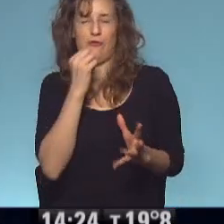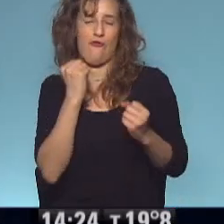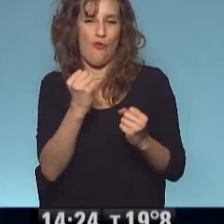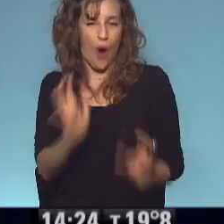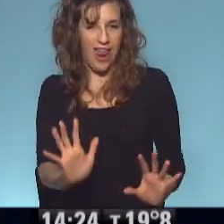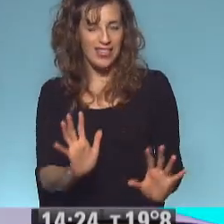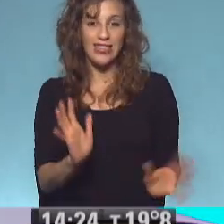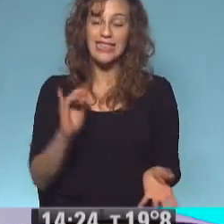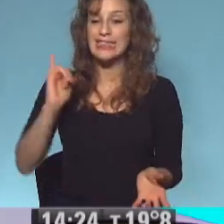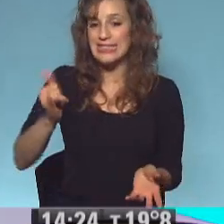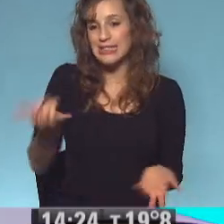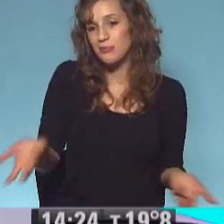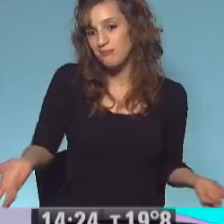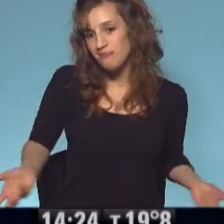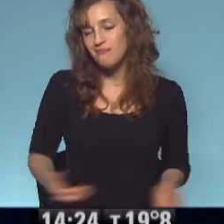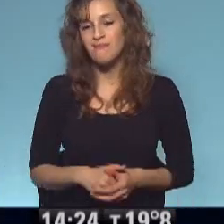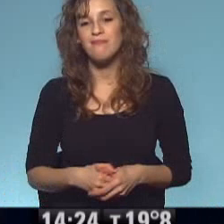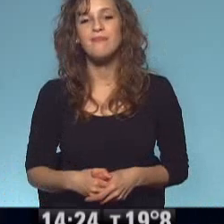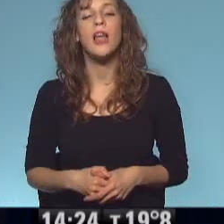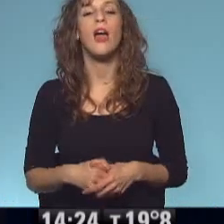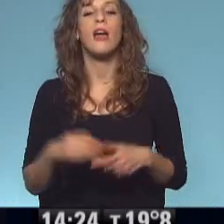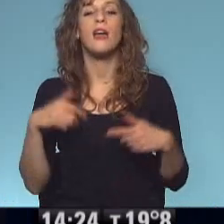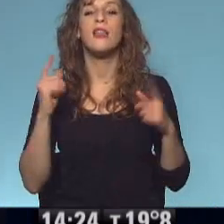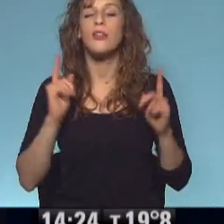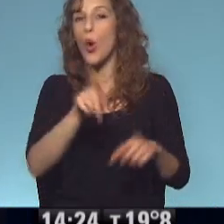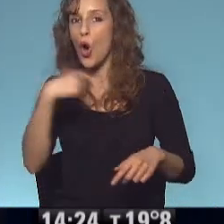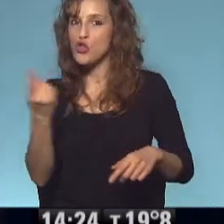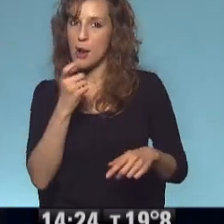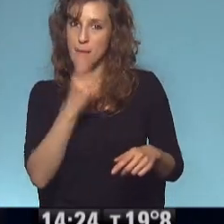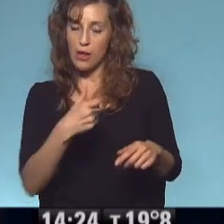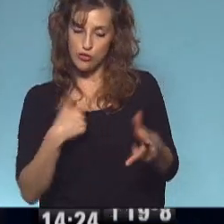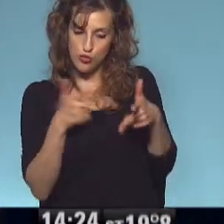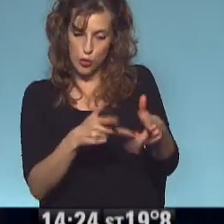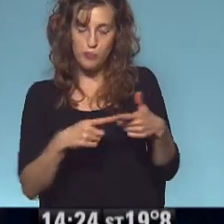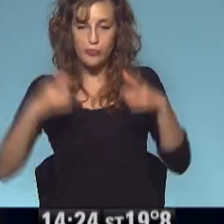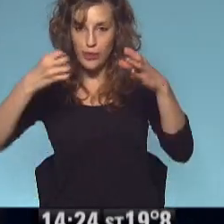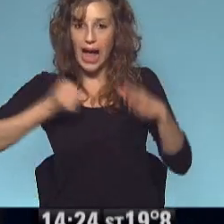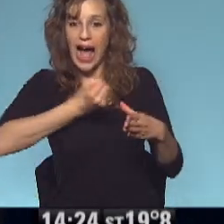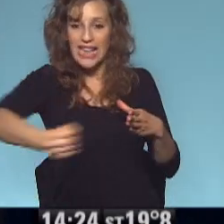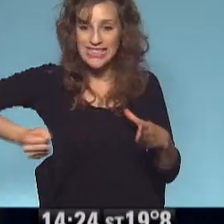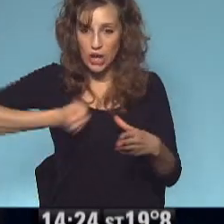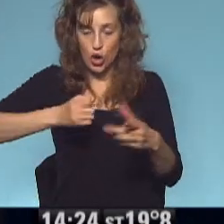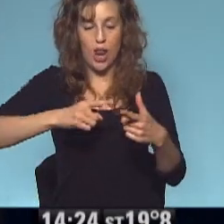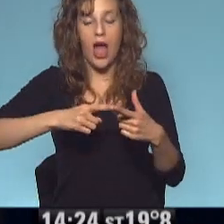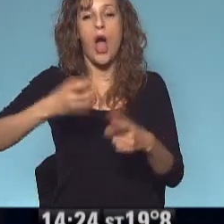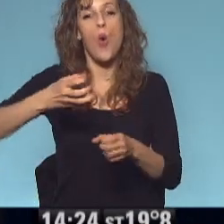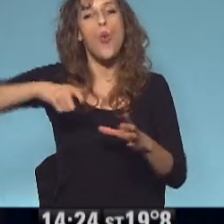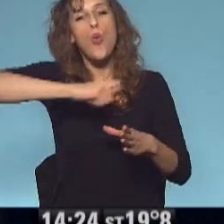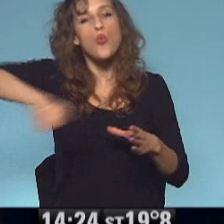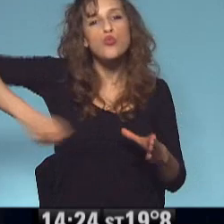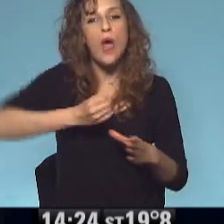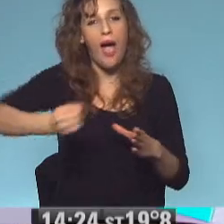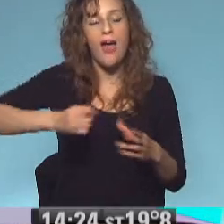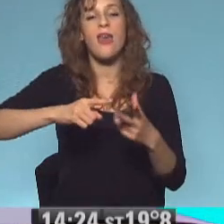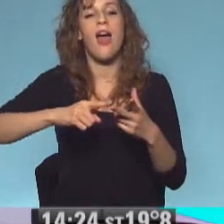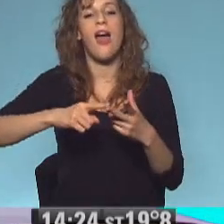ácida. Ácida, claro. Bien, y les digo estas ahora. Cacerola. Sí. Cucharón. Sí. Sartén,